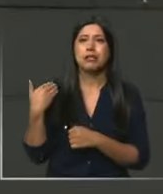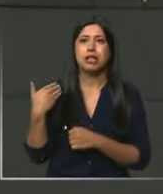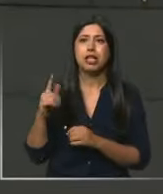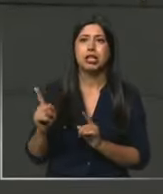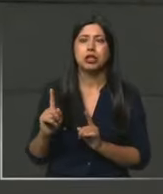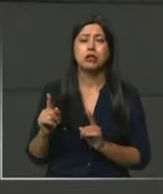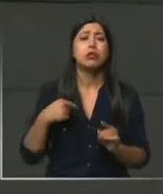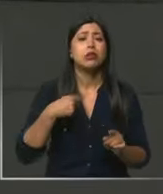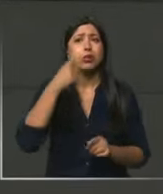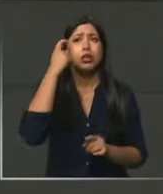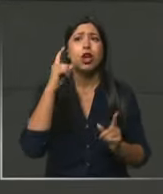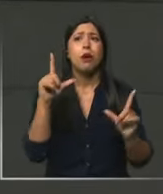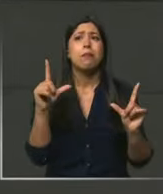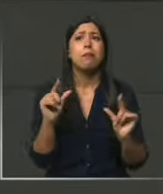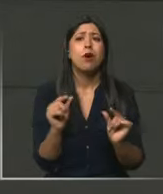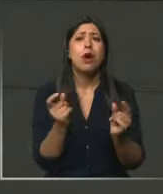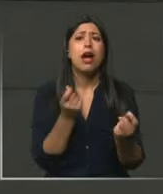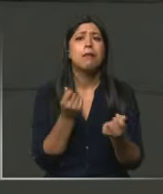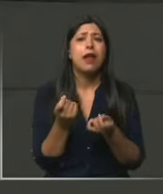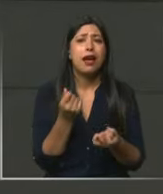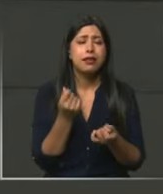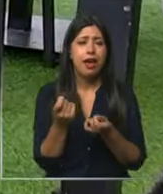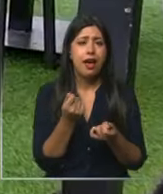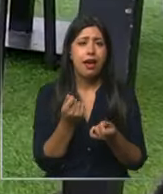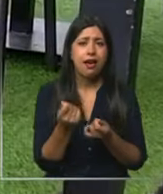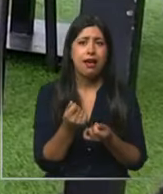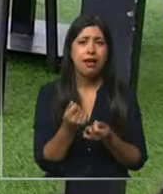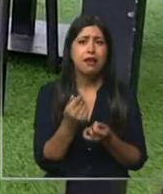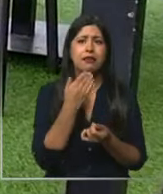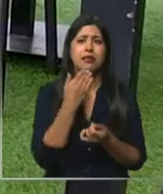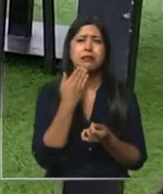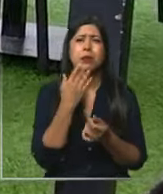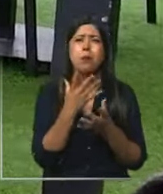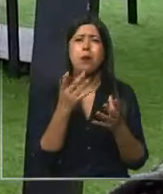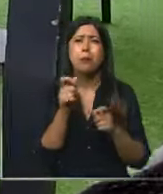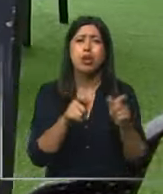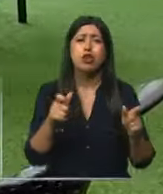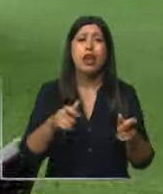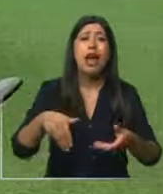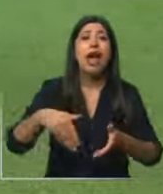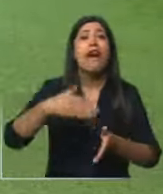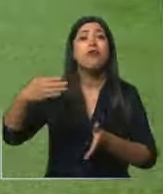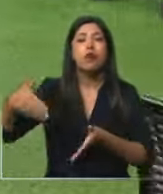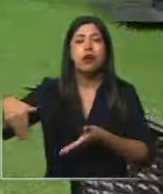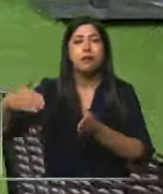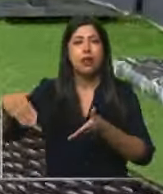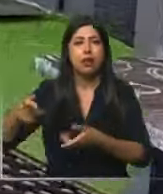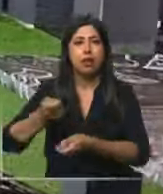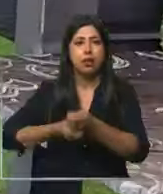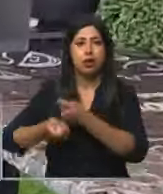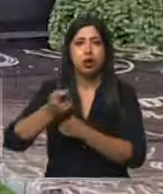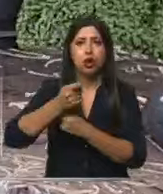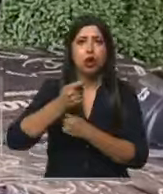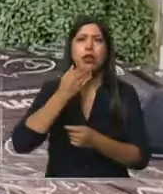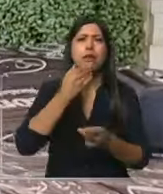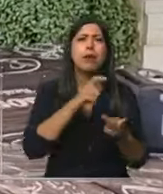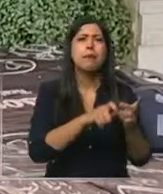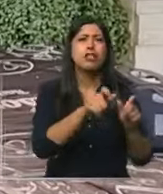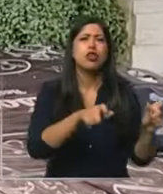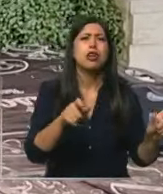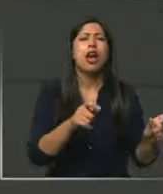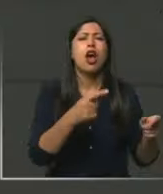que hay poca plata circulando. Igual harto ambulante, hartas opciones, la gente tiene hartas opciones